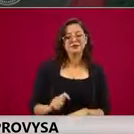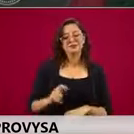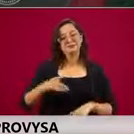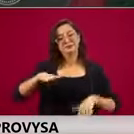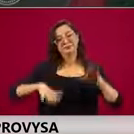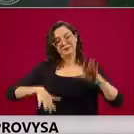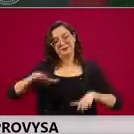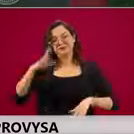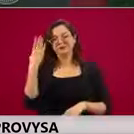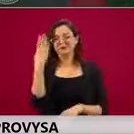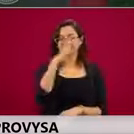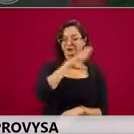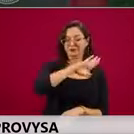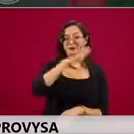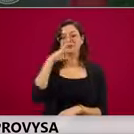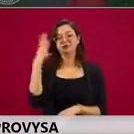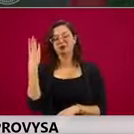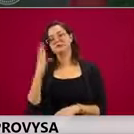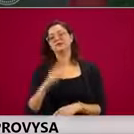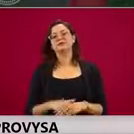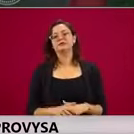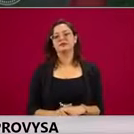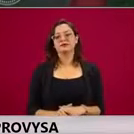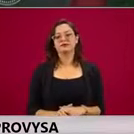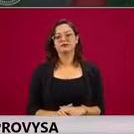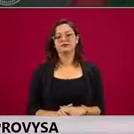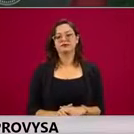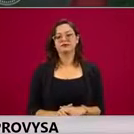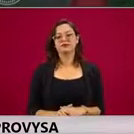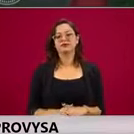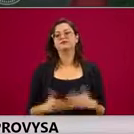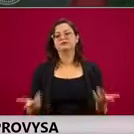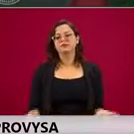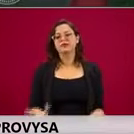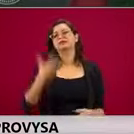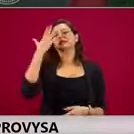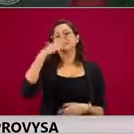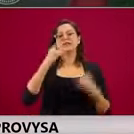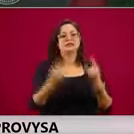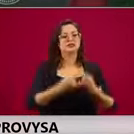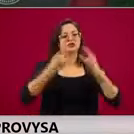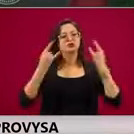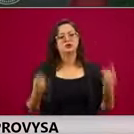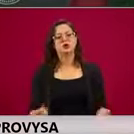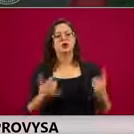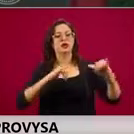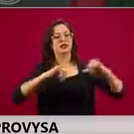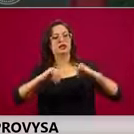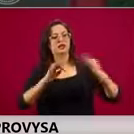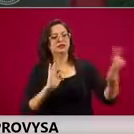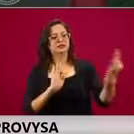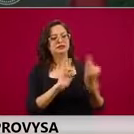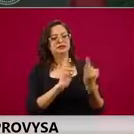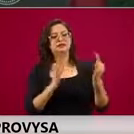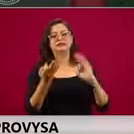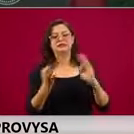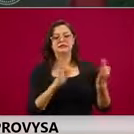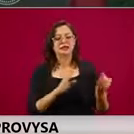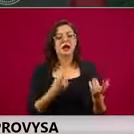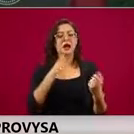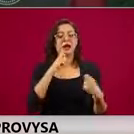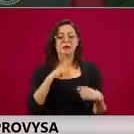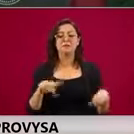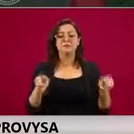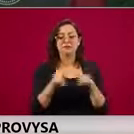Rifle, uno de la migra, y así todos felices y contentos, ¿no? Todos felices y contentos. Pero te comentaba, eso va a tener un costo